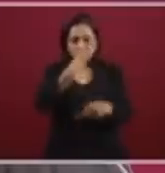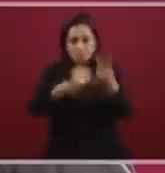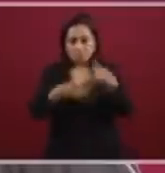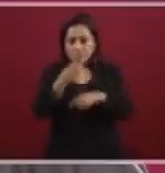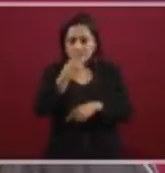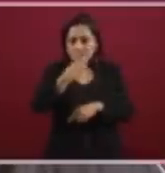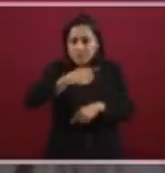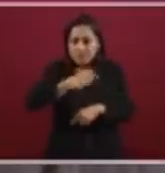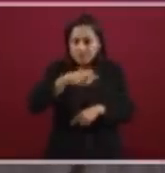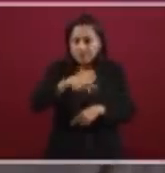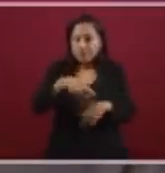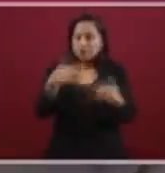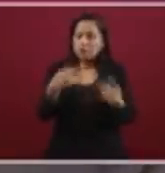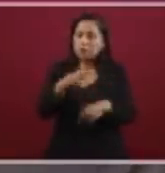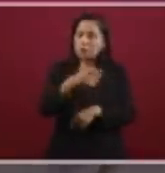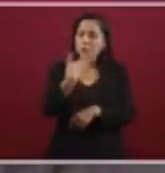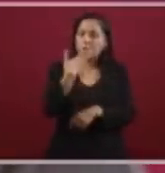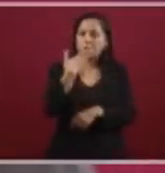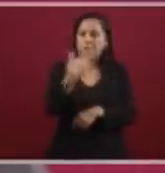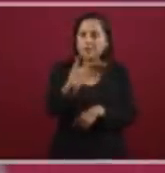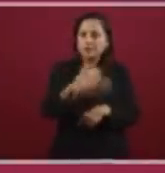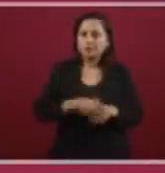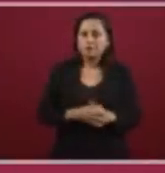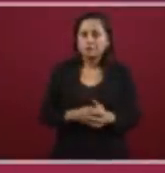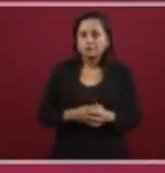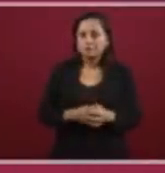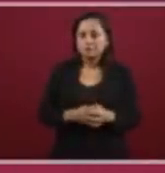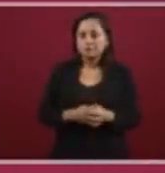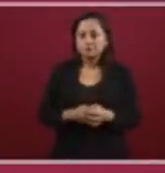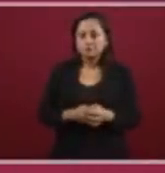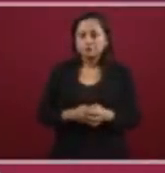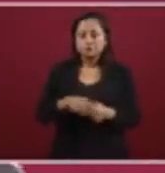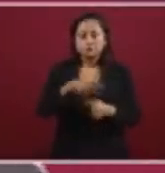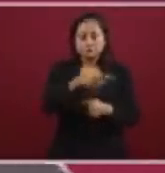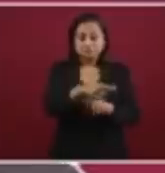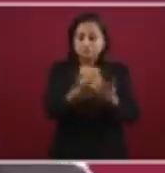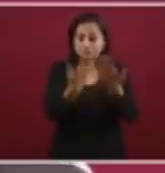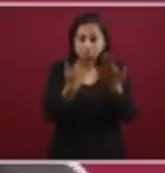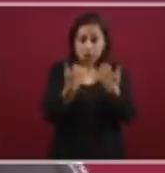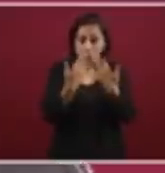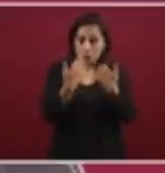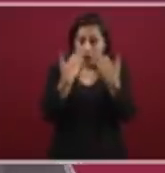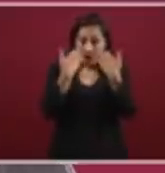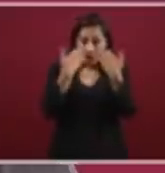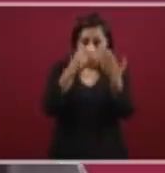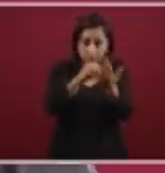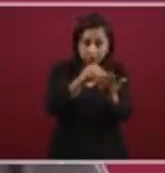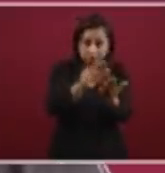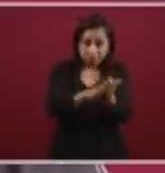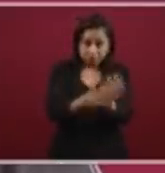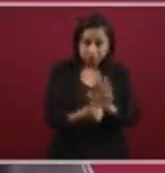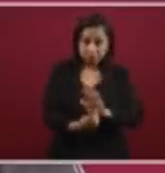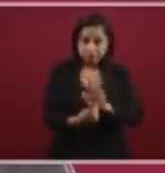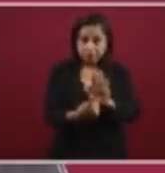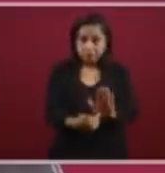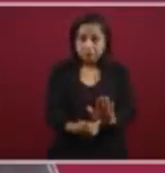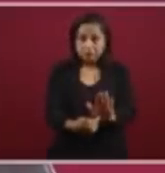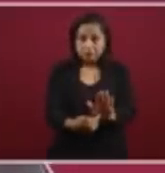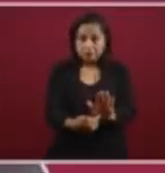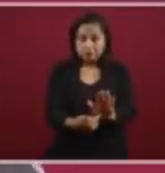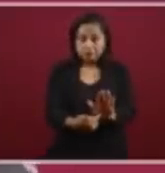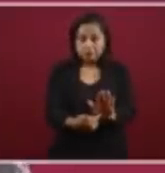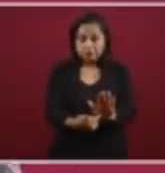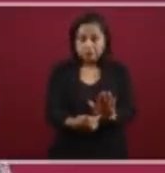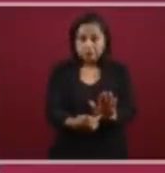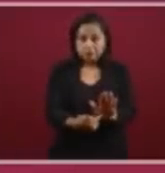sin tener pruebas de éste sólidas